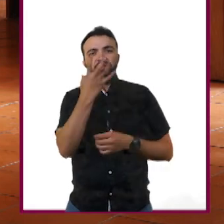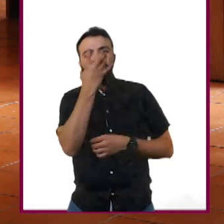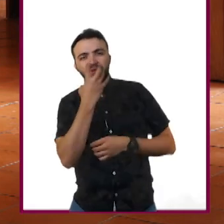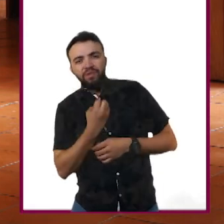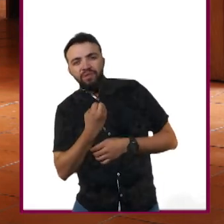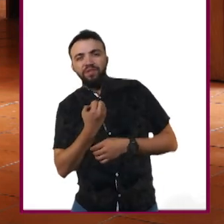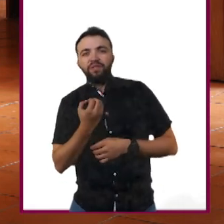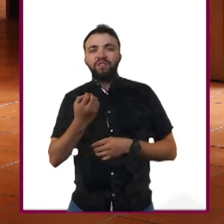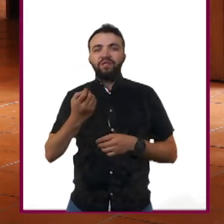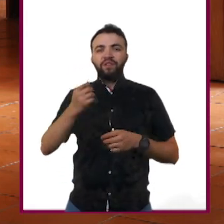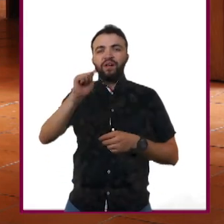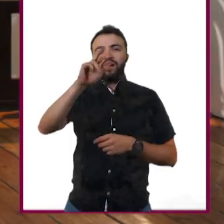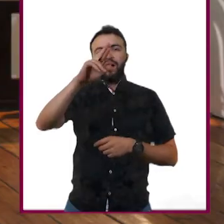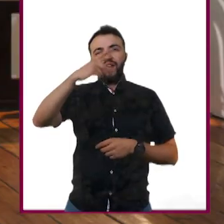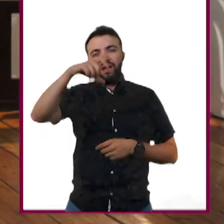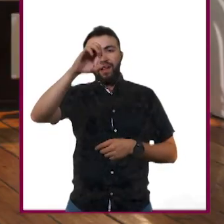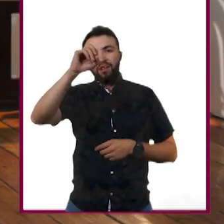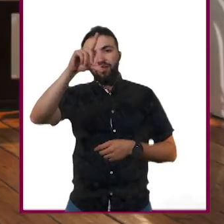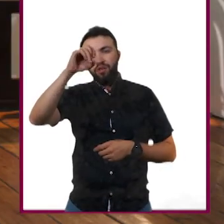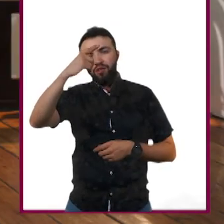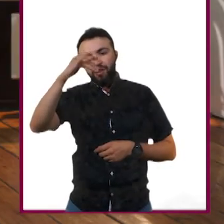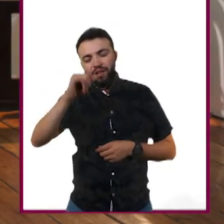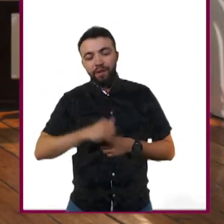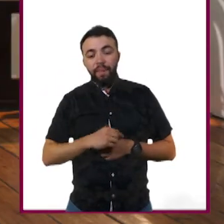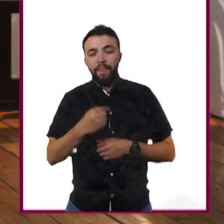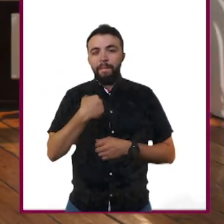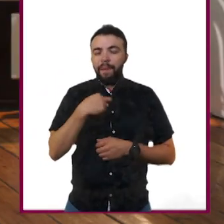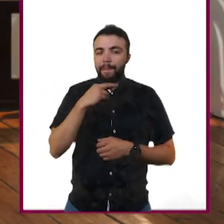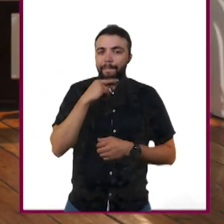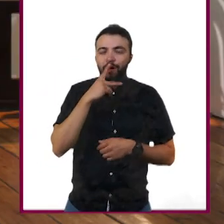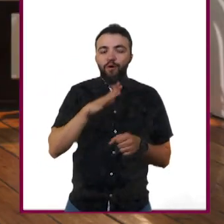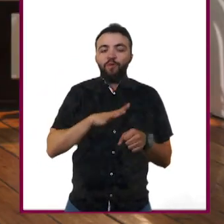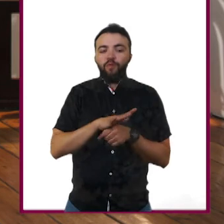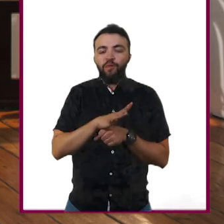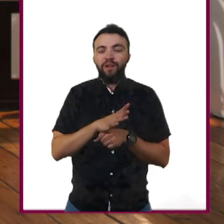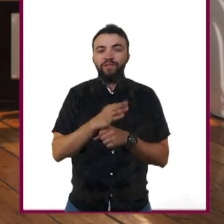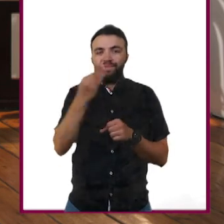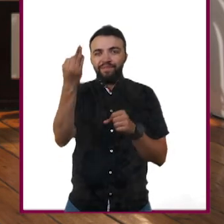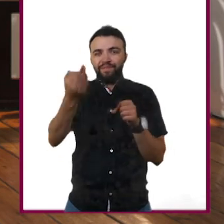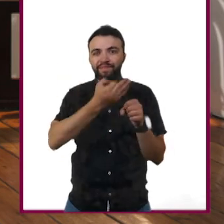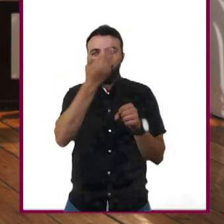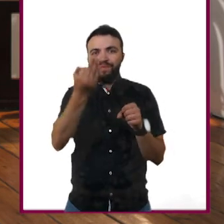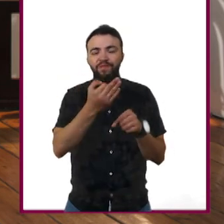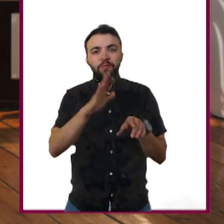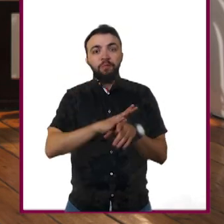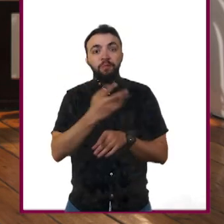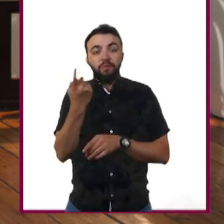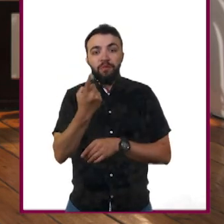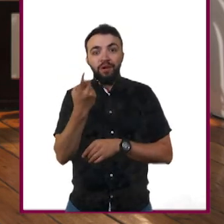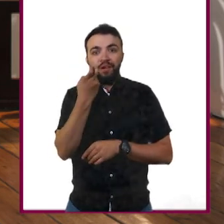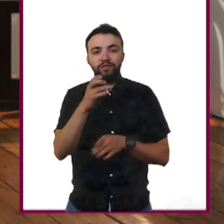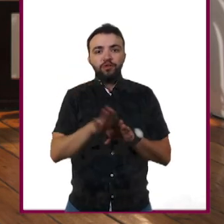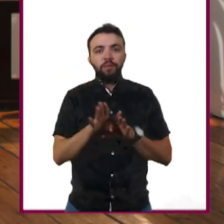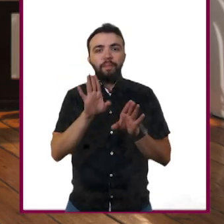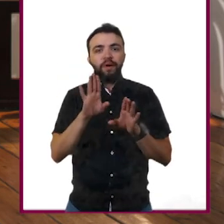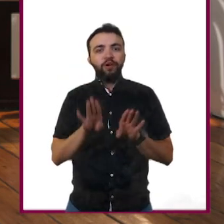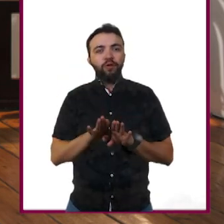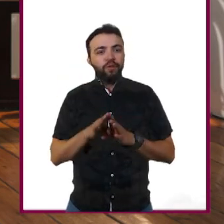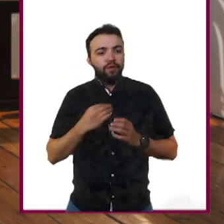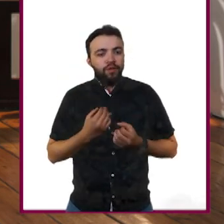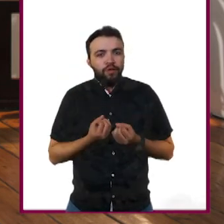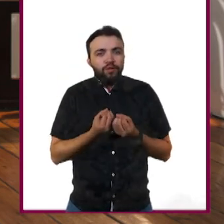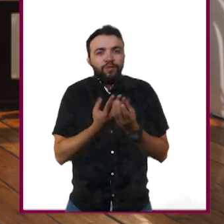la arqueología de los medios. Yo digo que mi pieza favorita fue Bordadora, porque es una especie de confesionario,